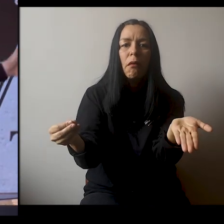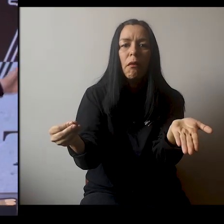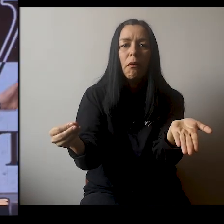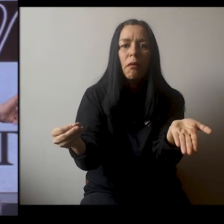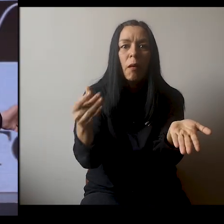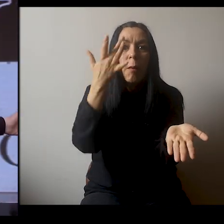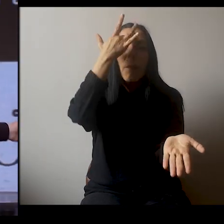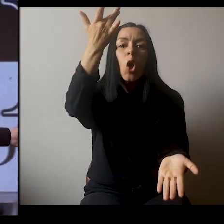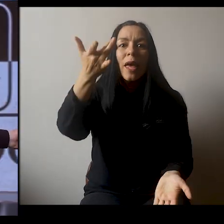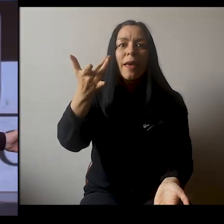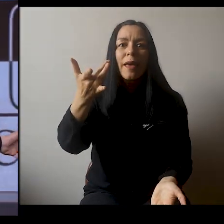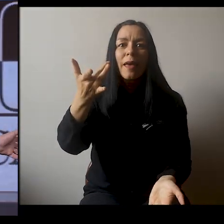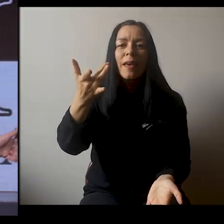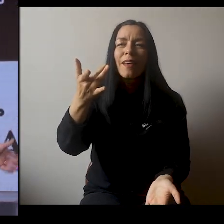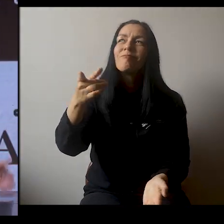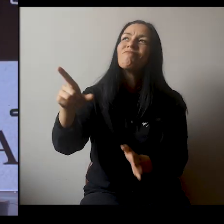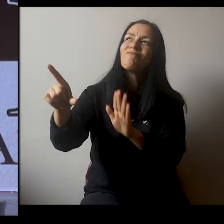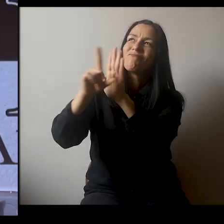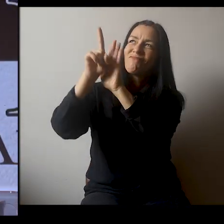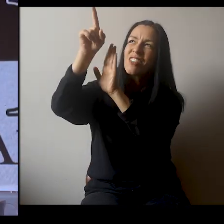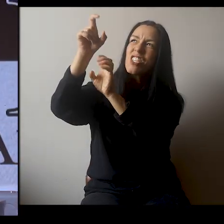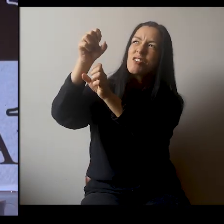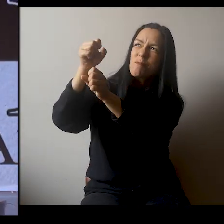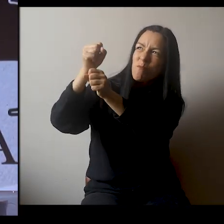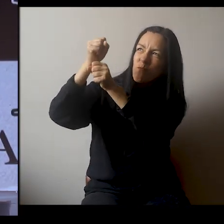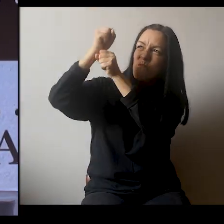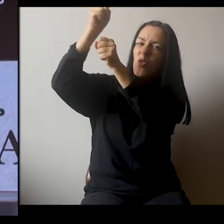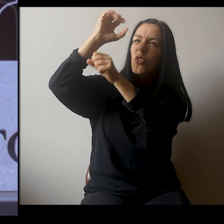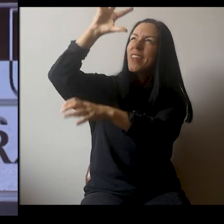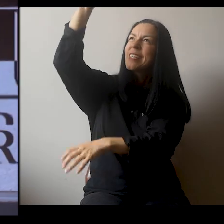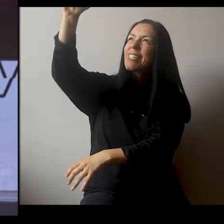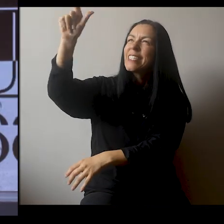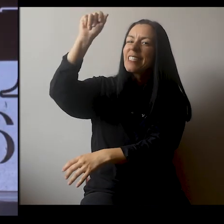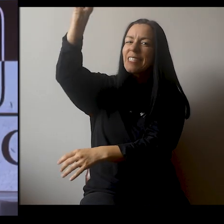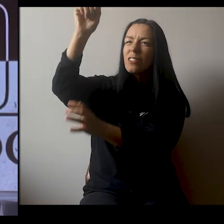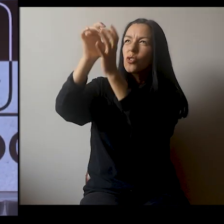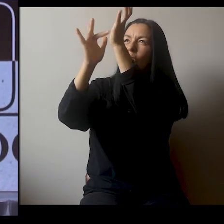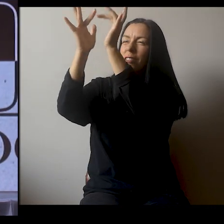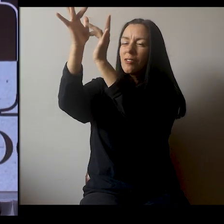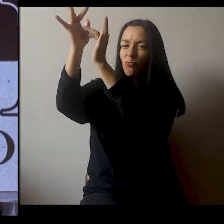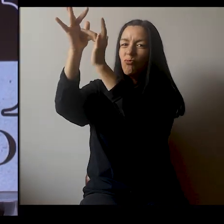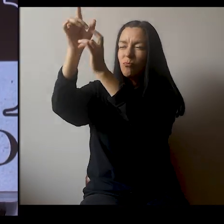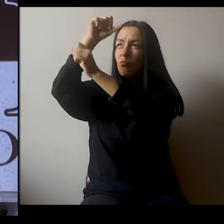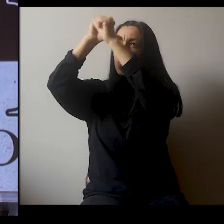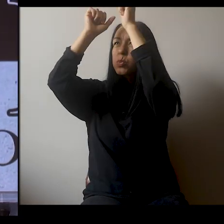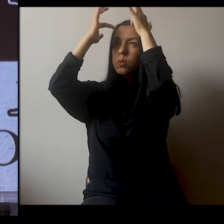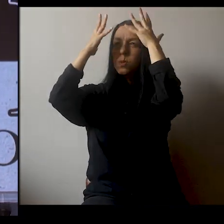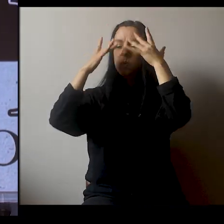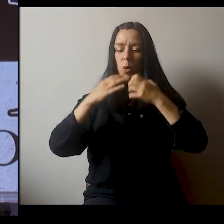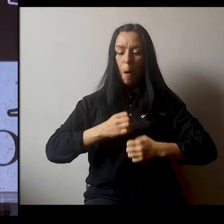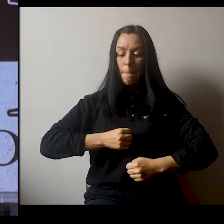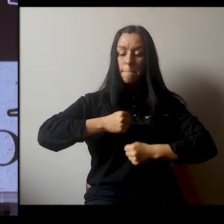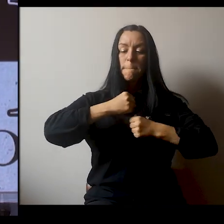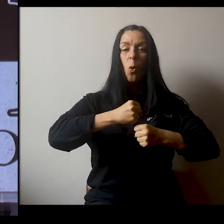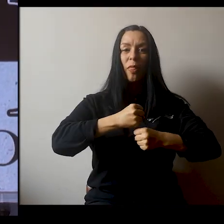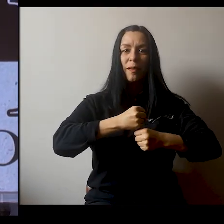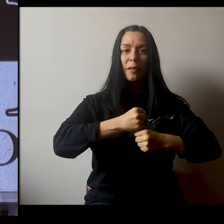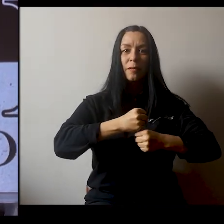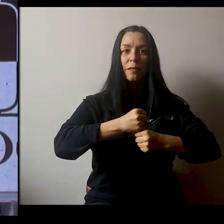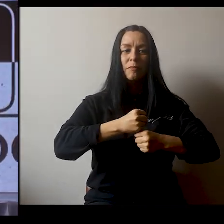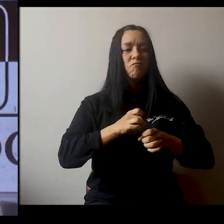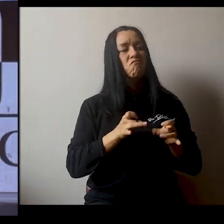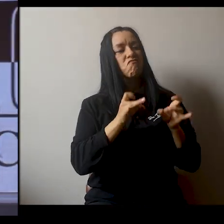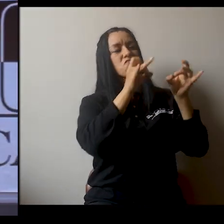a desvanecerse. ¿Por qué? Porque el poder de la vida de Cristo Jesús que está en